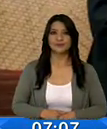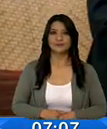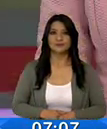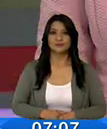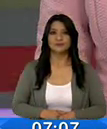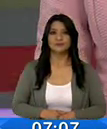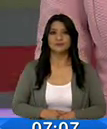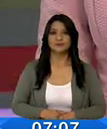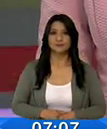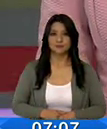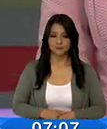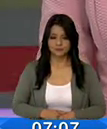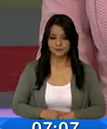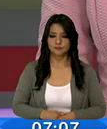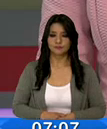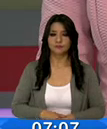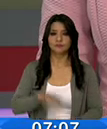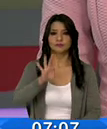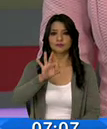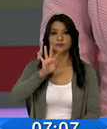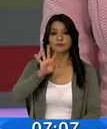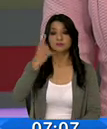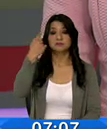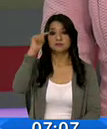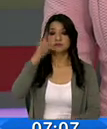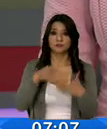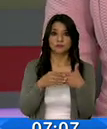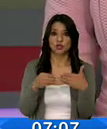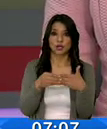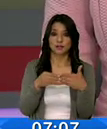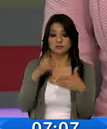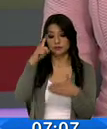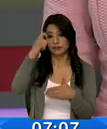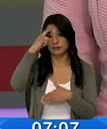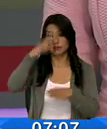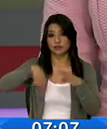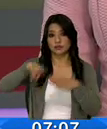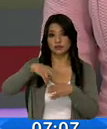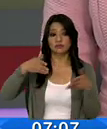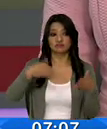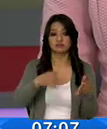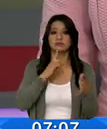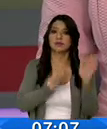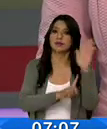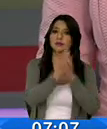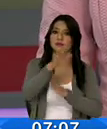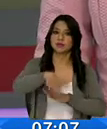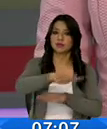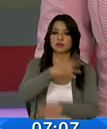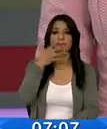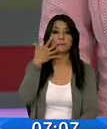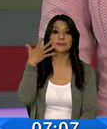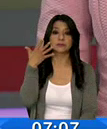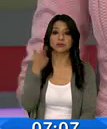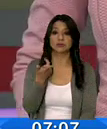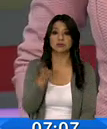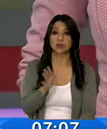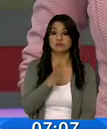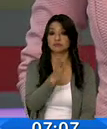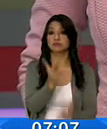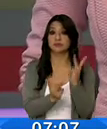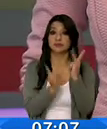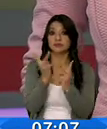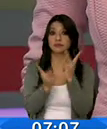Gurumendi. Y más de 94 millones de dólares ha destinado el gobierno nacional para el desarrollo de la región amazónica. Durante una visita a